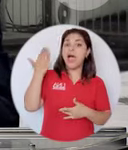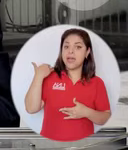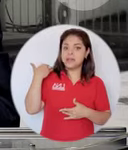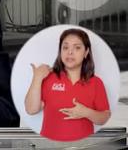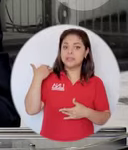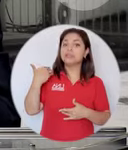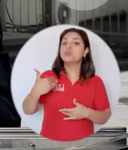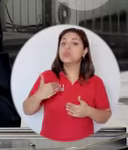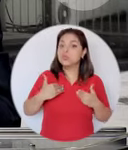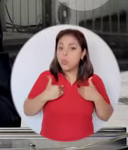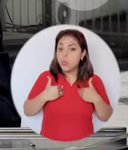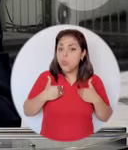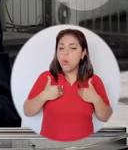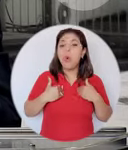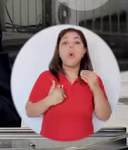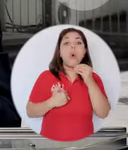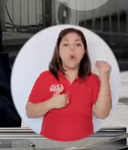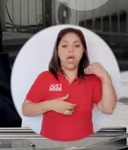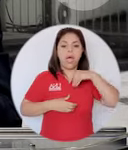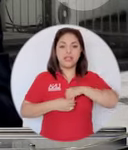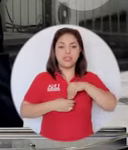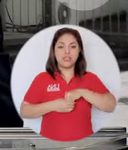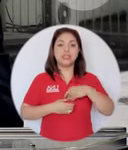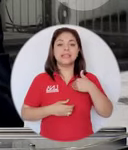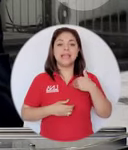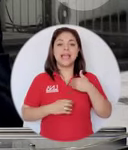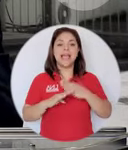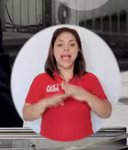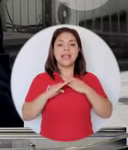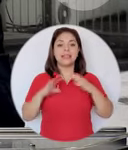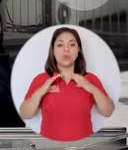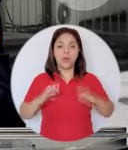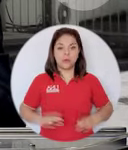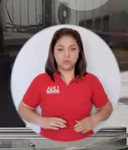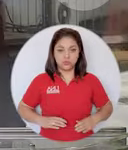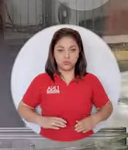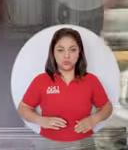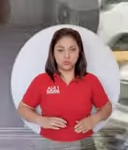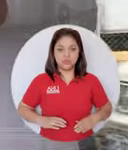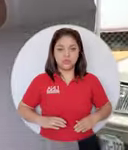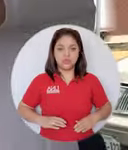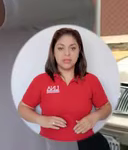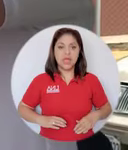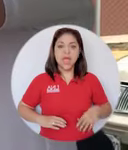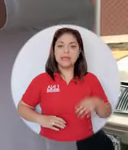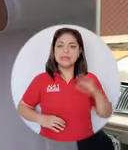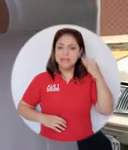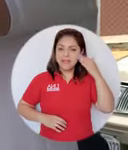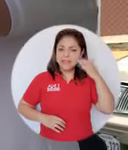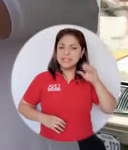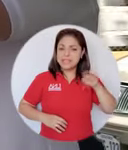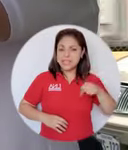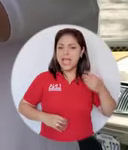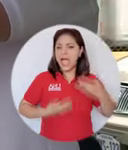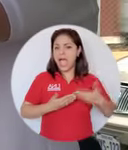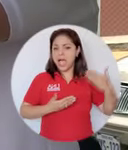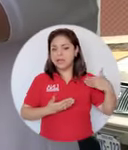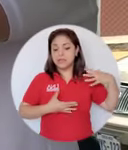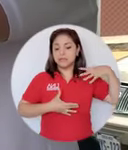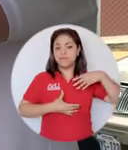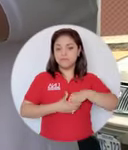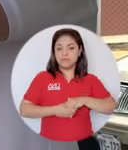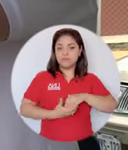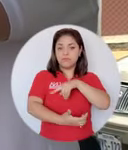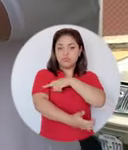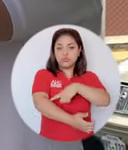paciente, tuvo o tiene anticuerpos, es decir, las defensas que recuerdan el paso del virus a